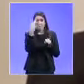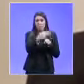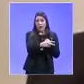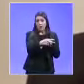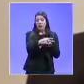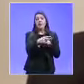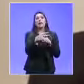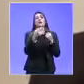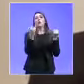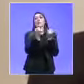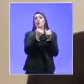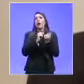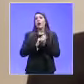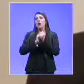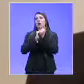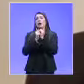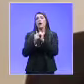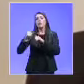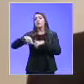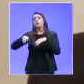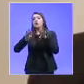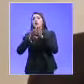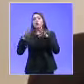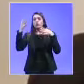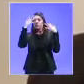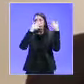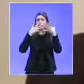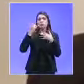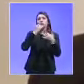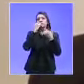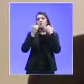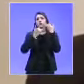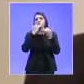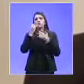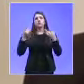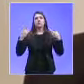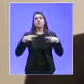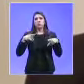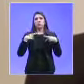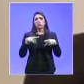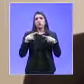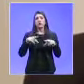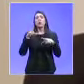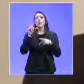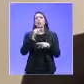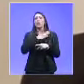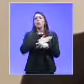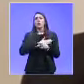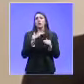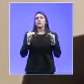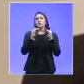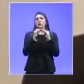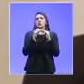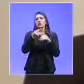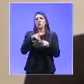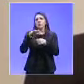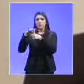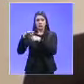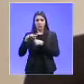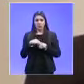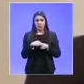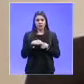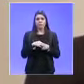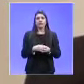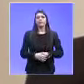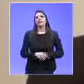lo tanto que esto genere en grado de confusión la inequidad en la contienda. Y me parece que acudir justo a